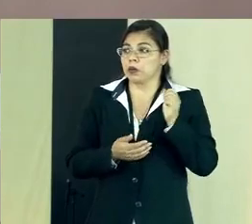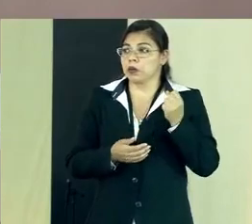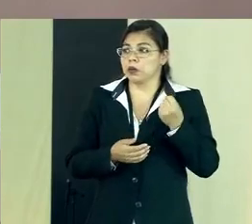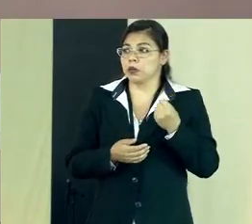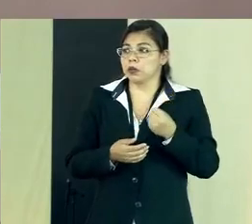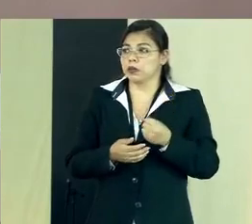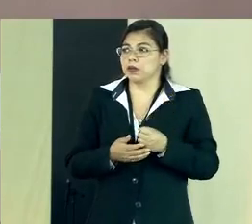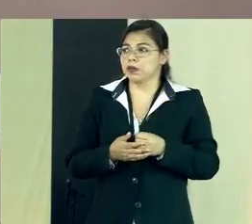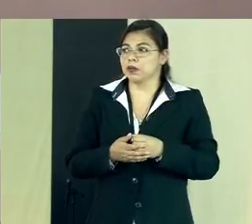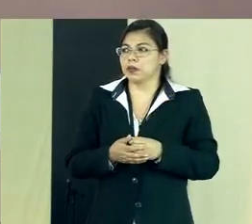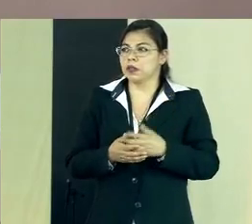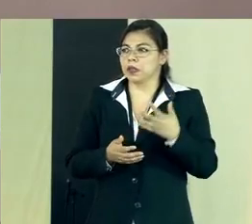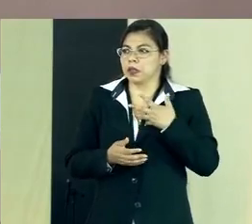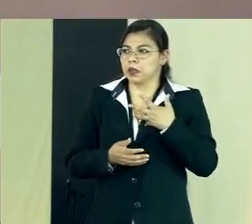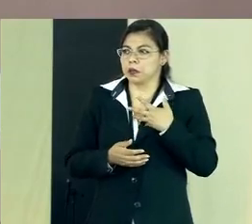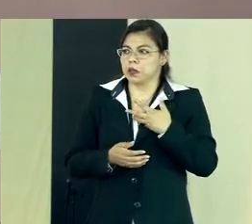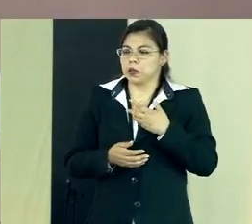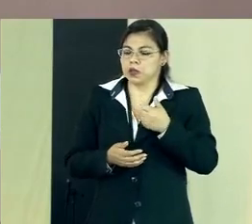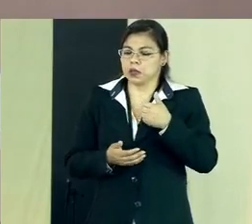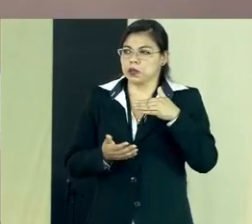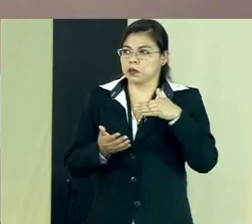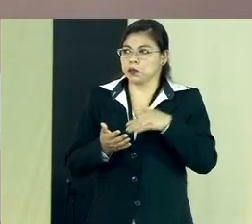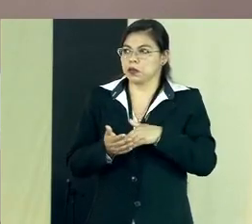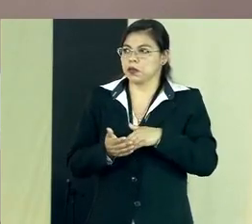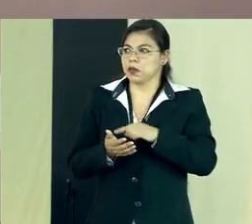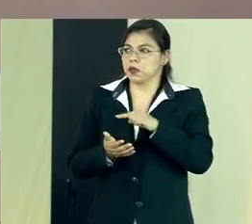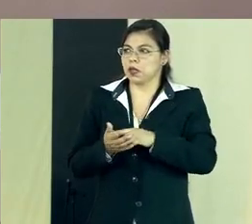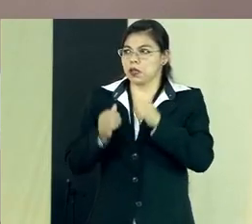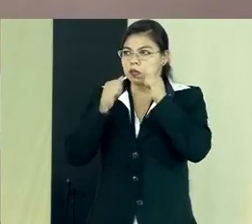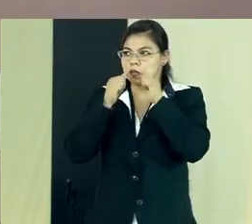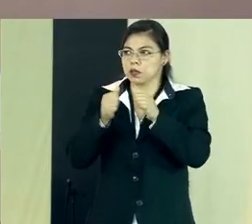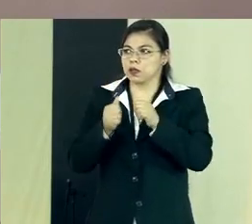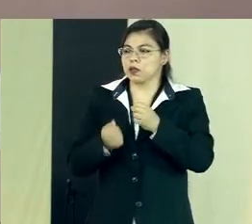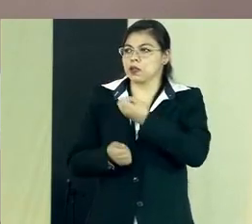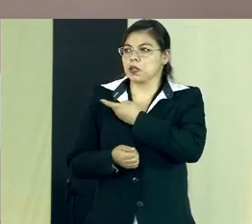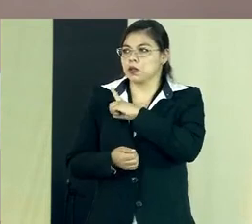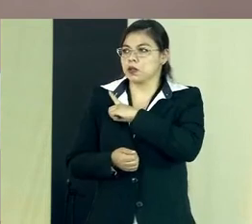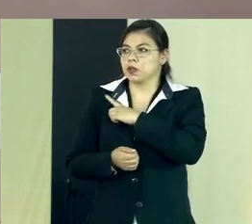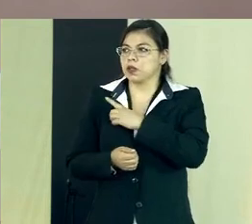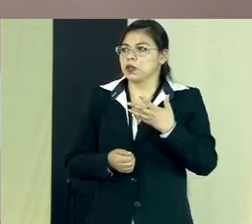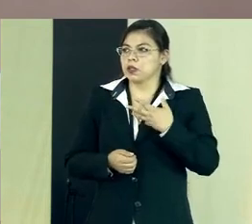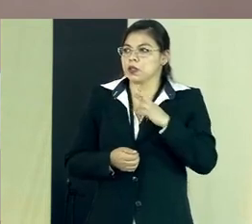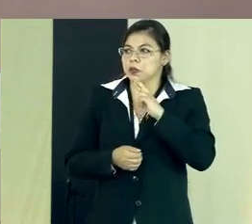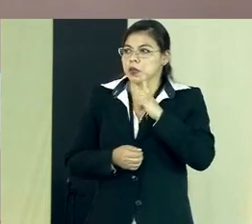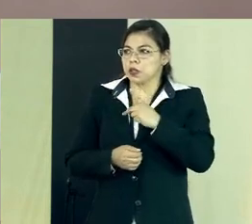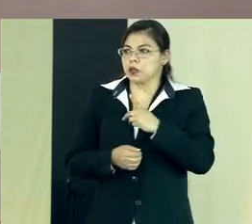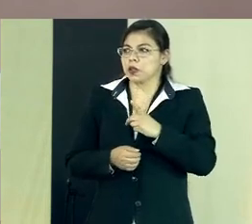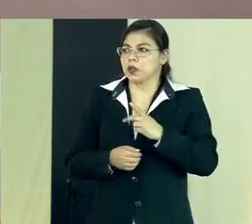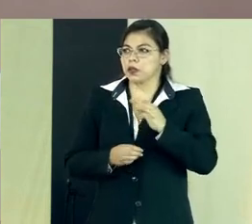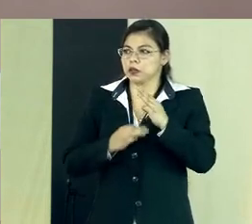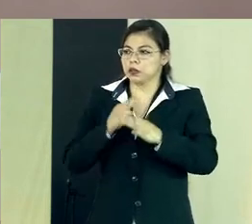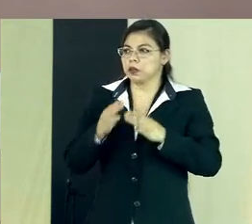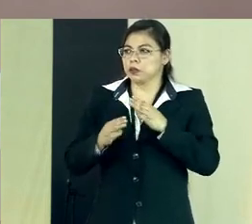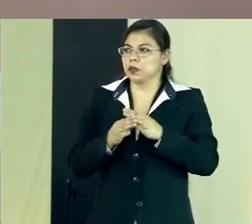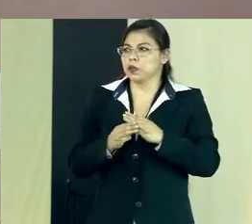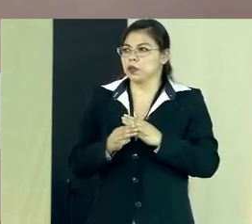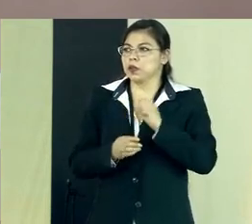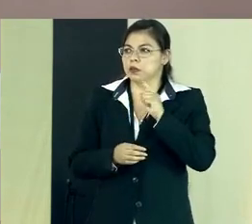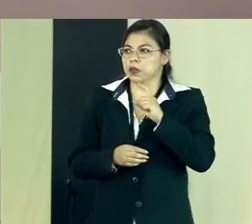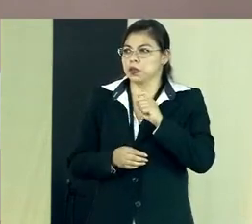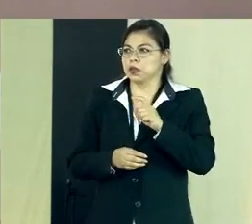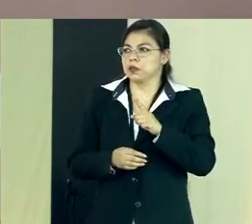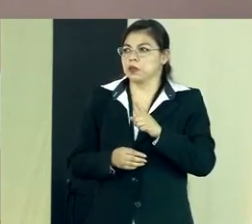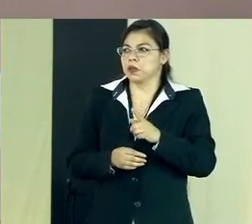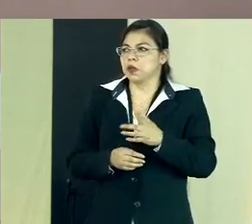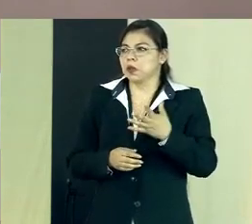sistemas de salud con sus calificados entre los mejores del mundo y al mismo tiempo si se toma